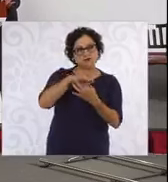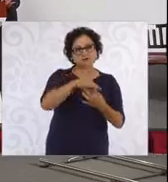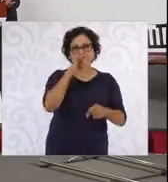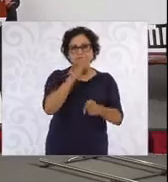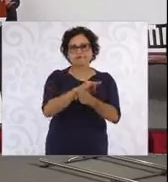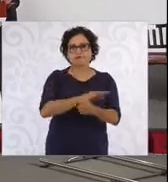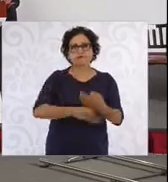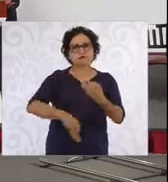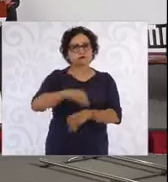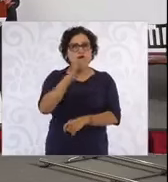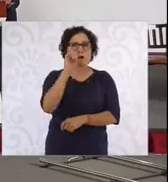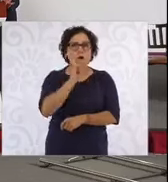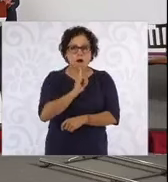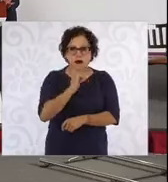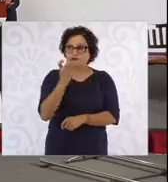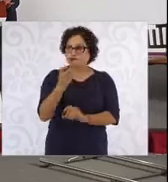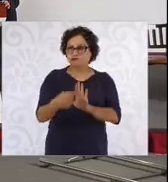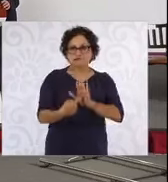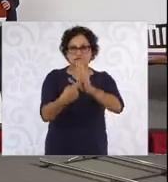Me parece que esto…